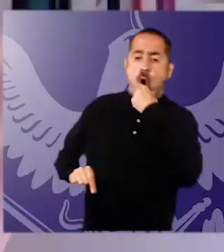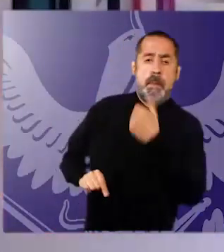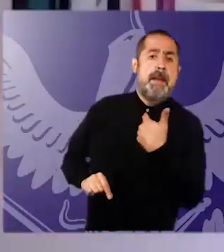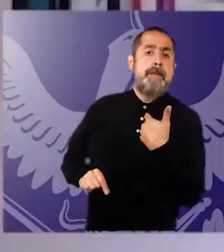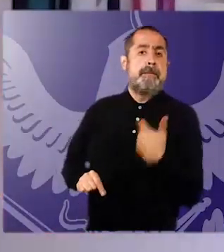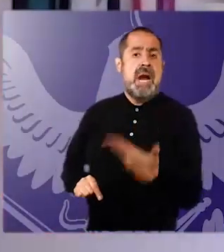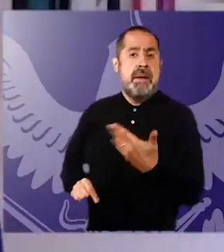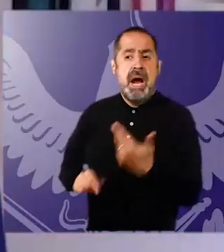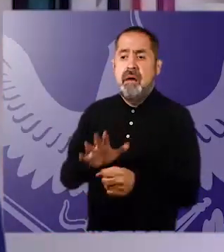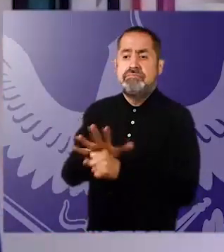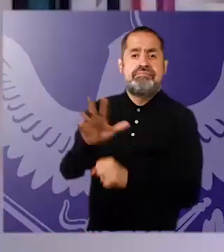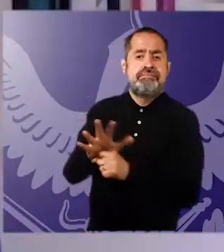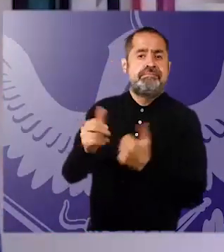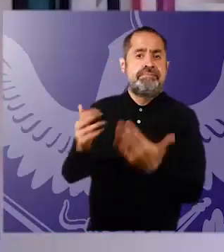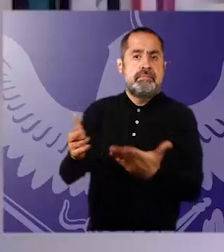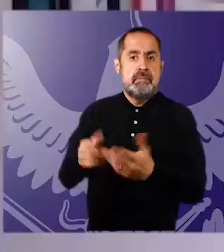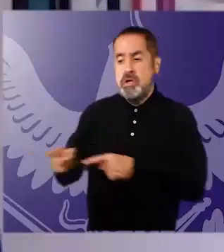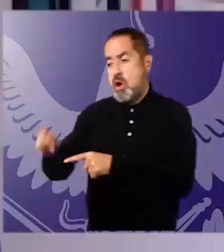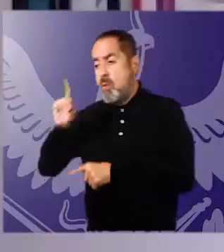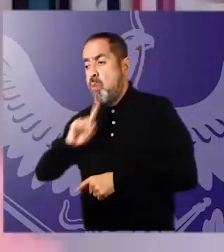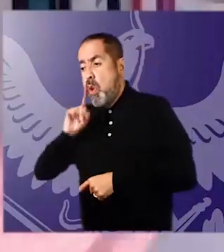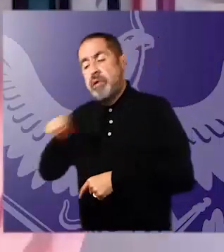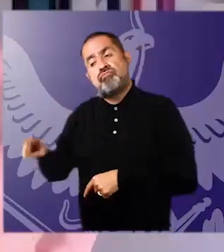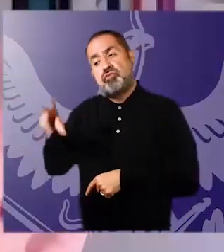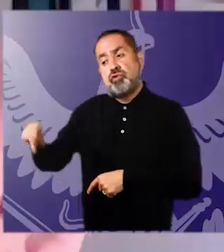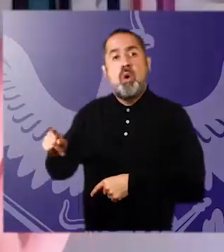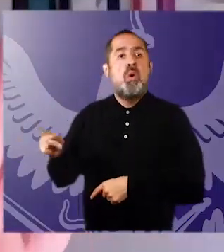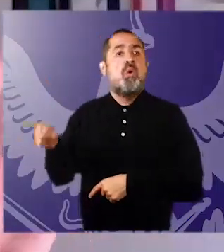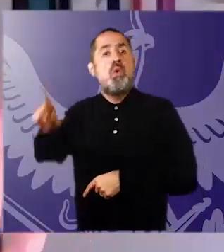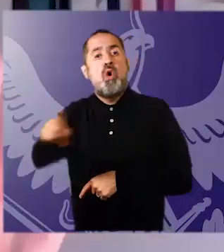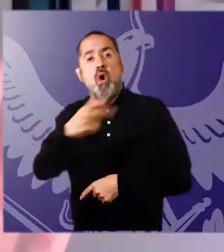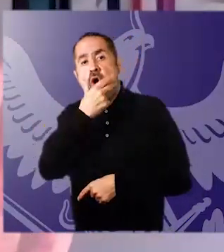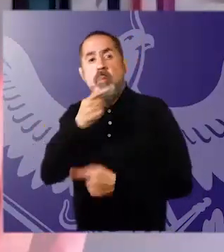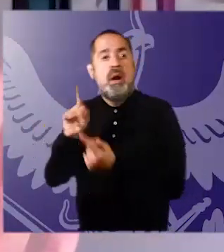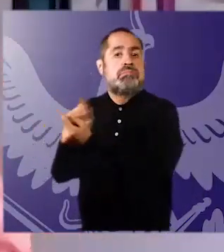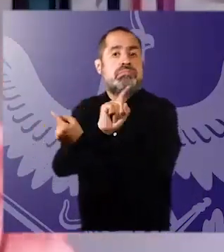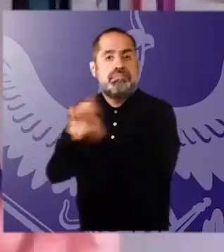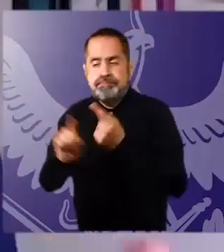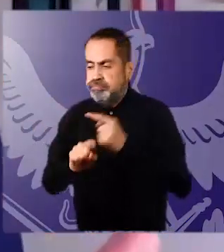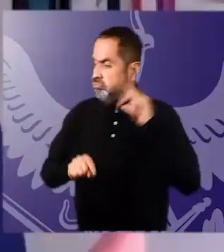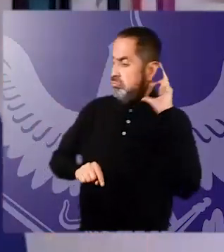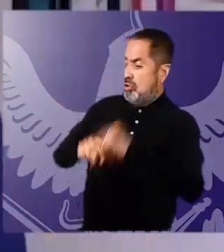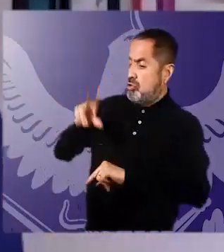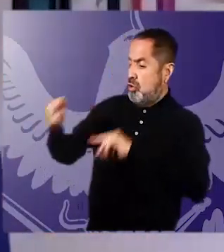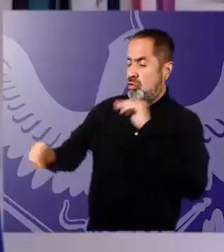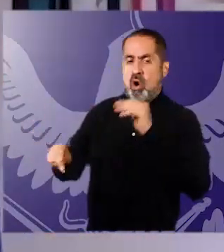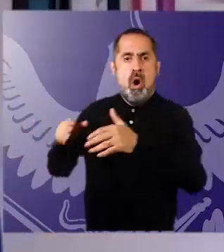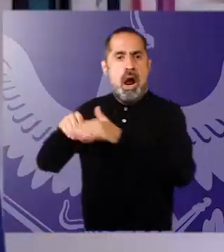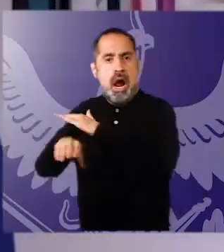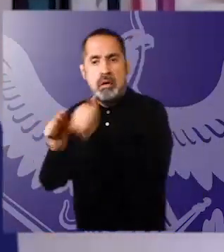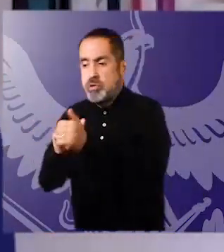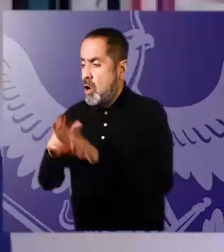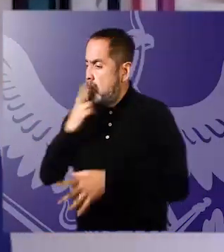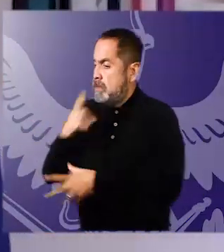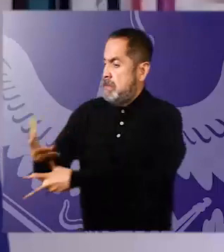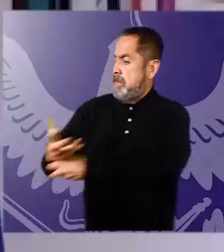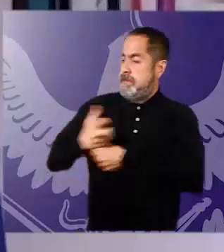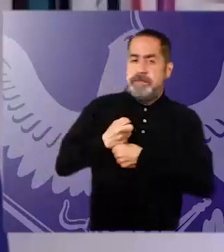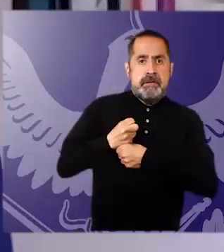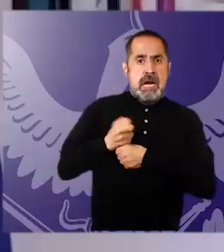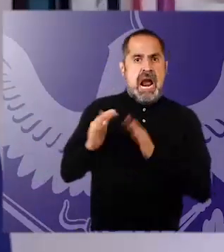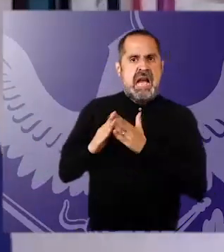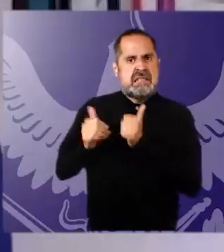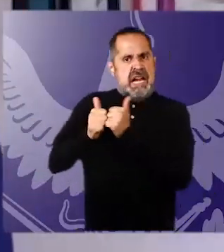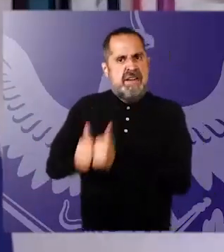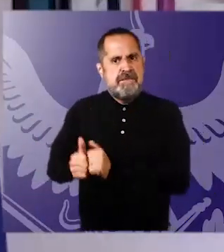diferenciado. A las mujeres se les prohíbe relacionarse con varones y se les mantiene en la casa,